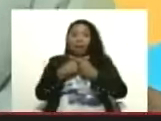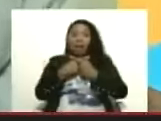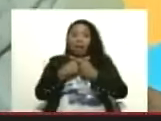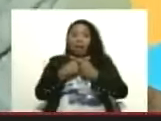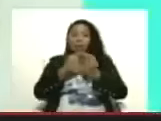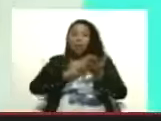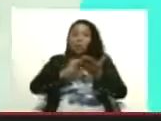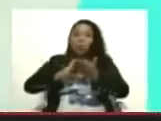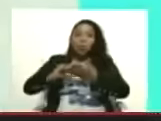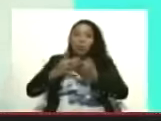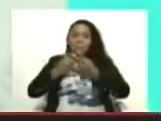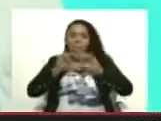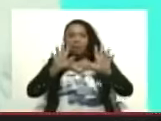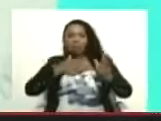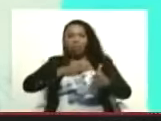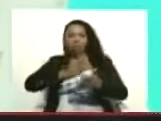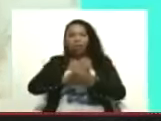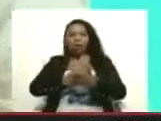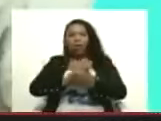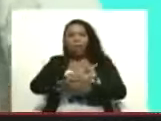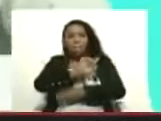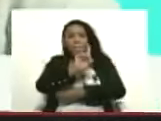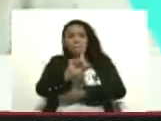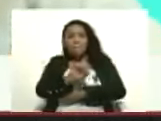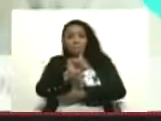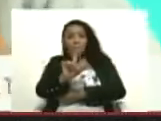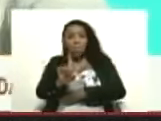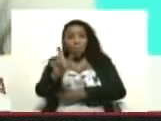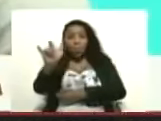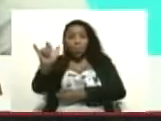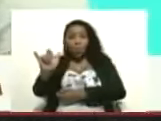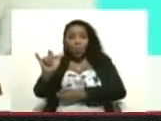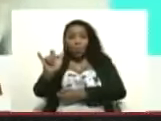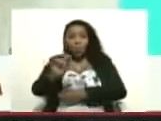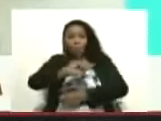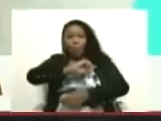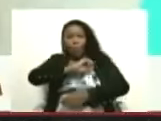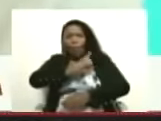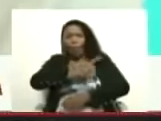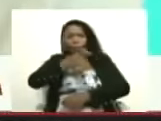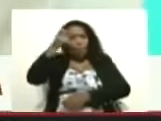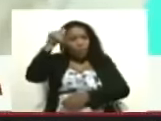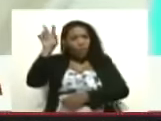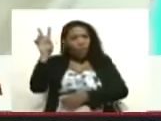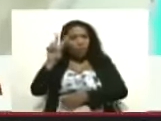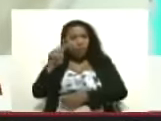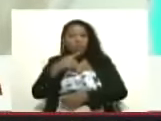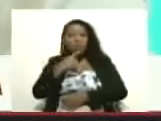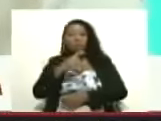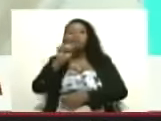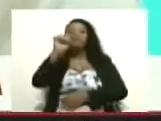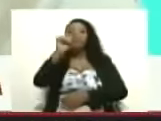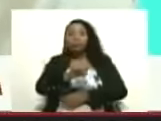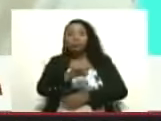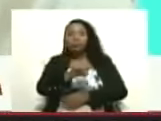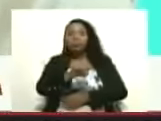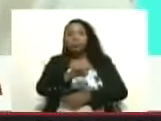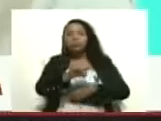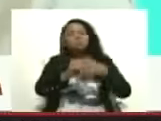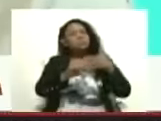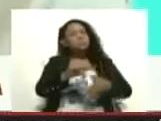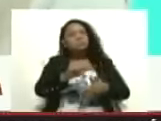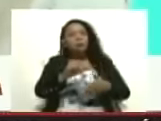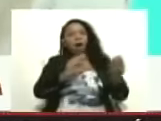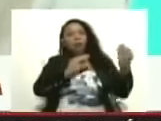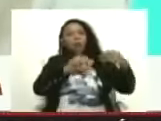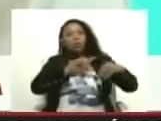pacíficamente incluso la pregunta que que con mayor fuerza el pueblo venezolano dijo que dijo sí es al acuerdo